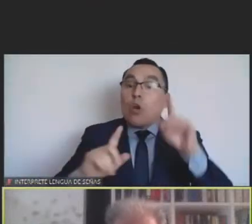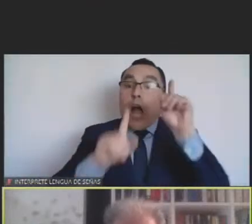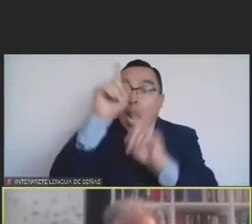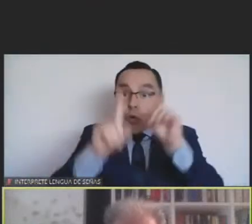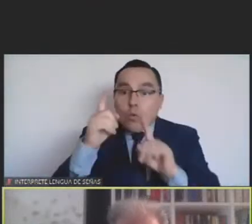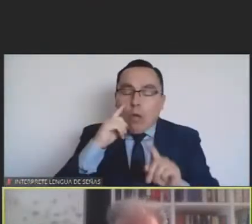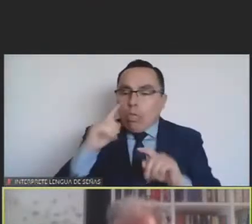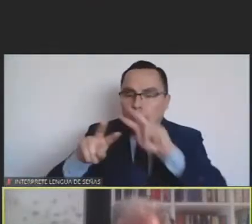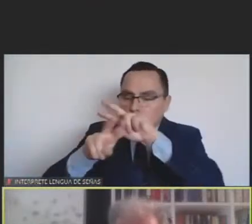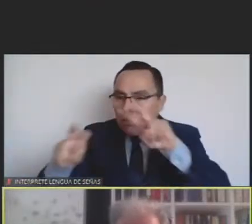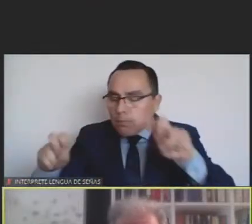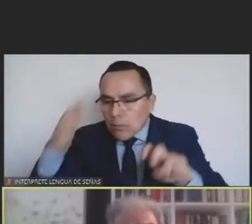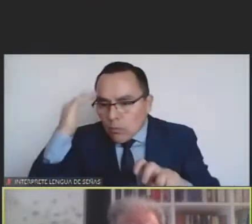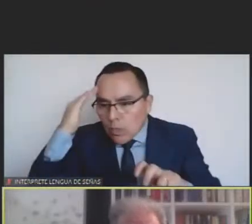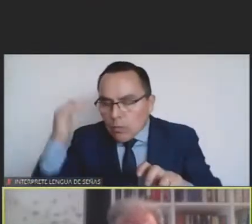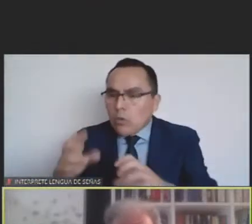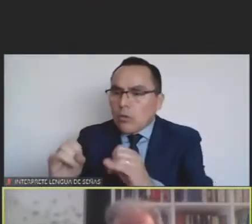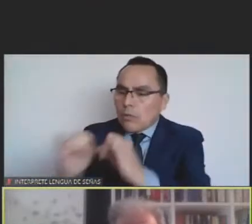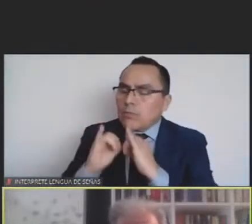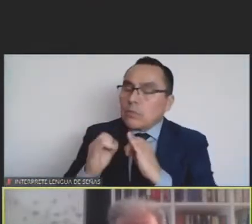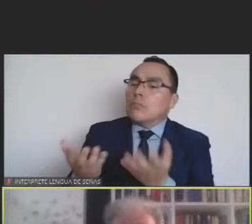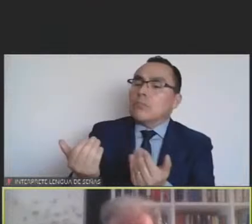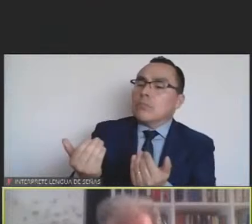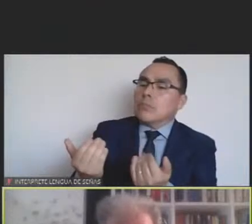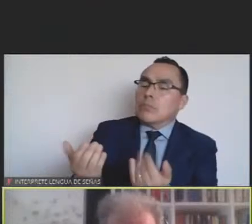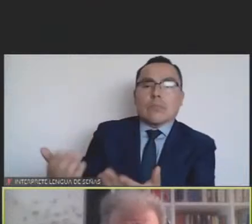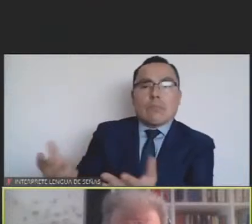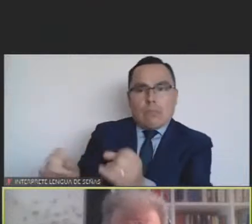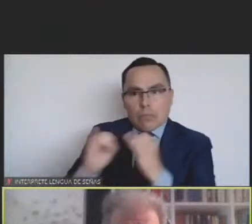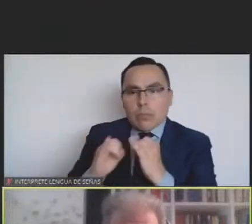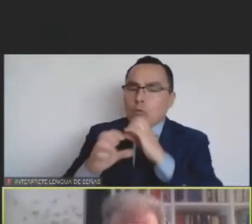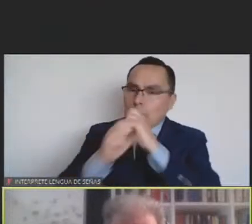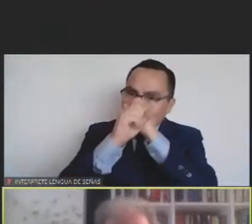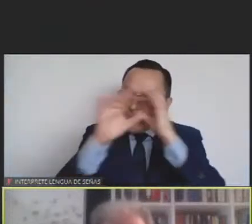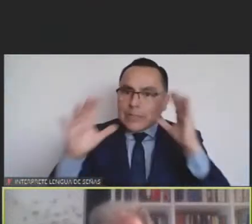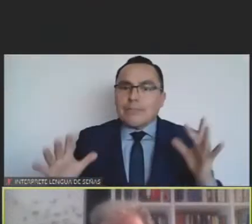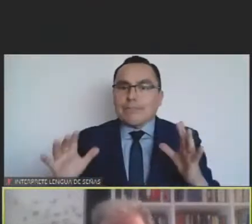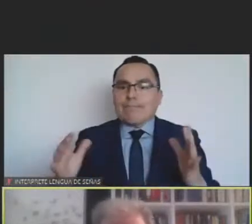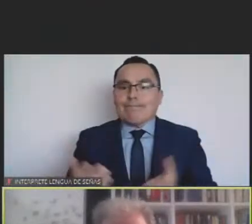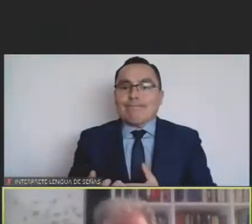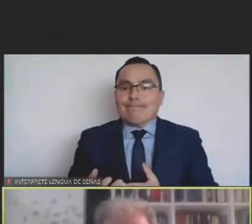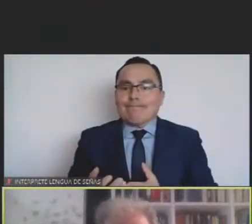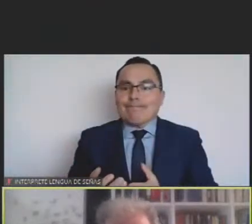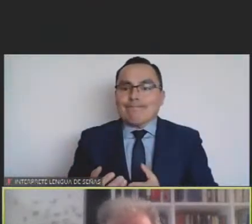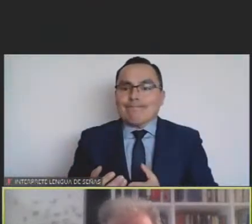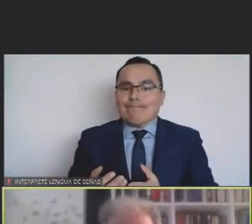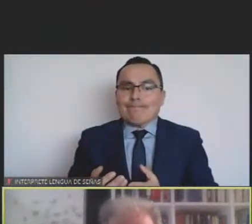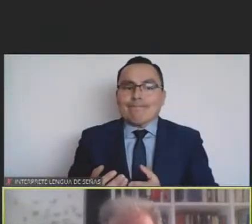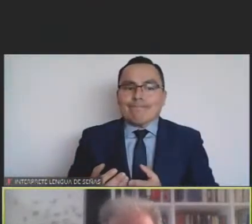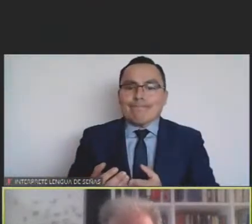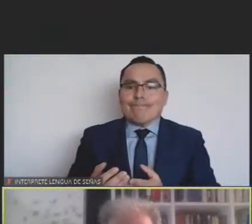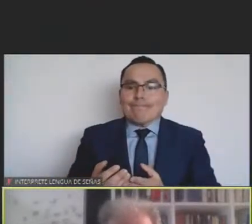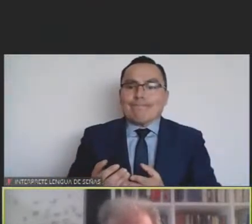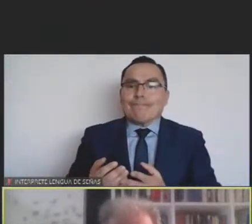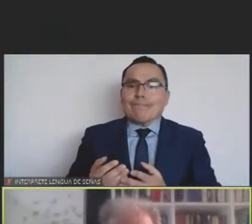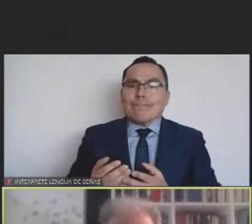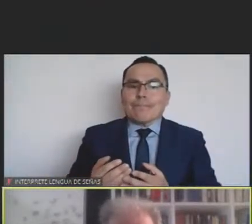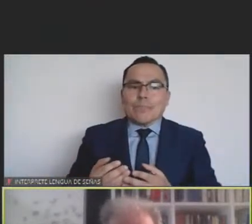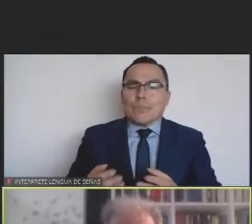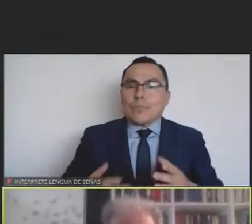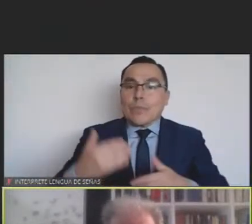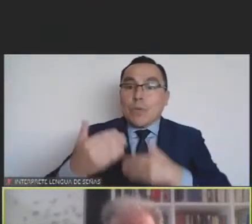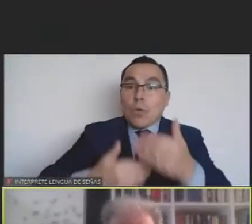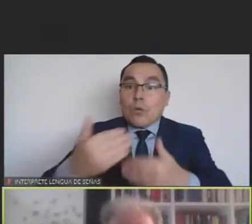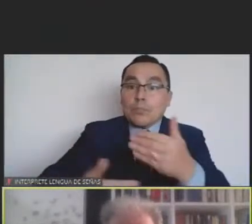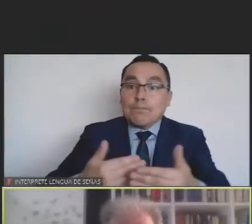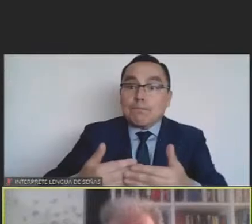es importante que el regulador lo conozca, pero que el proceso sea transparente. Está el típico dicho, ¿no es cierto?, en todo el tema regulatorio, los independientes